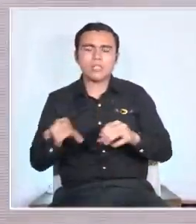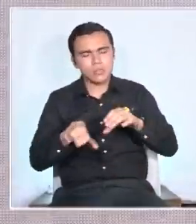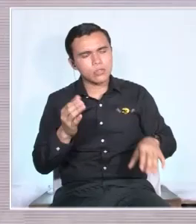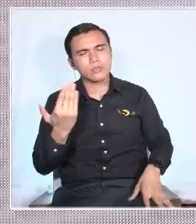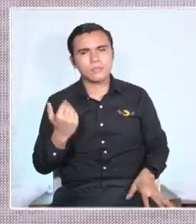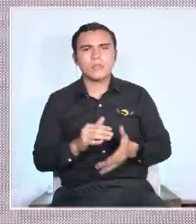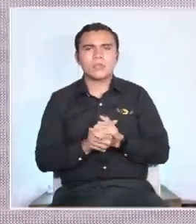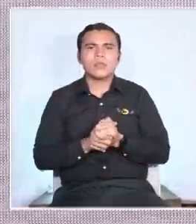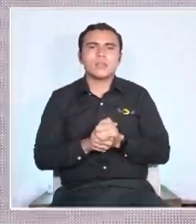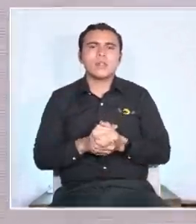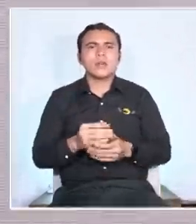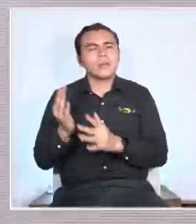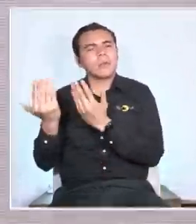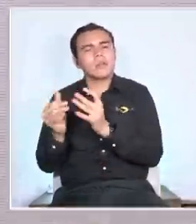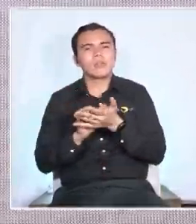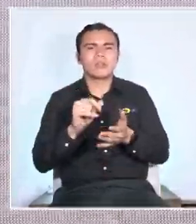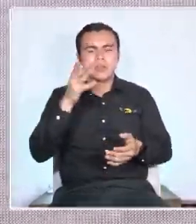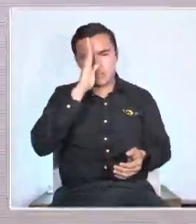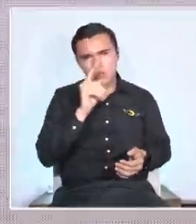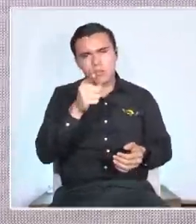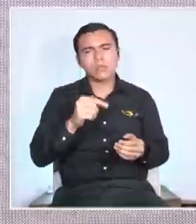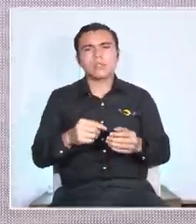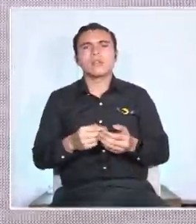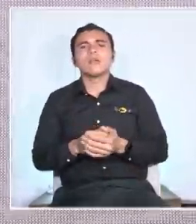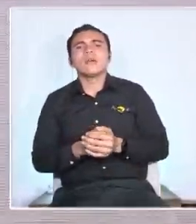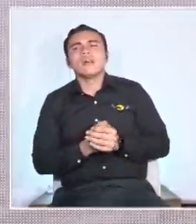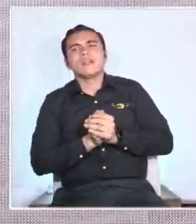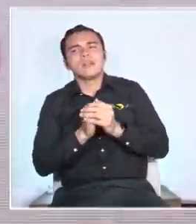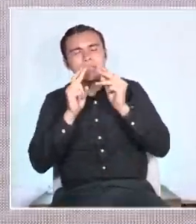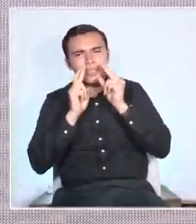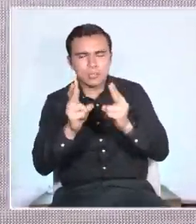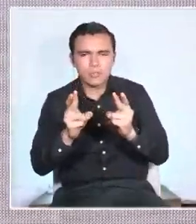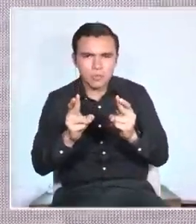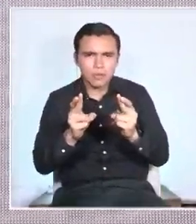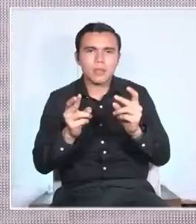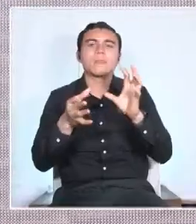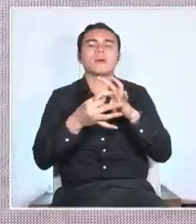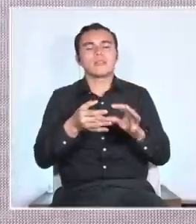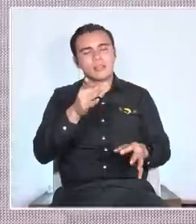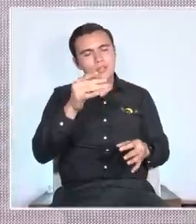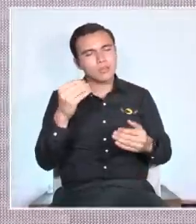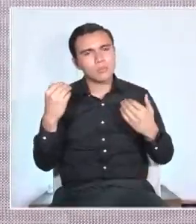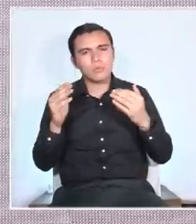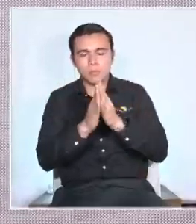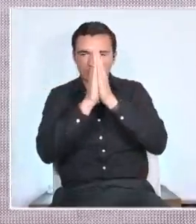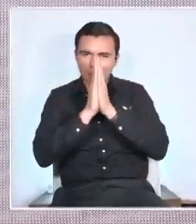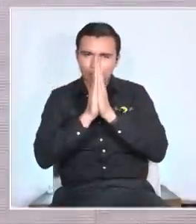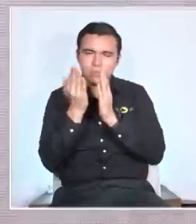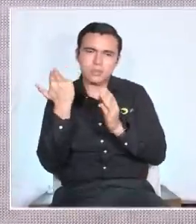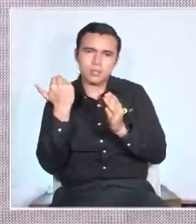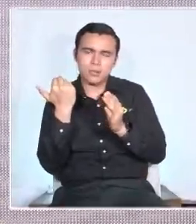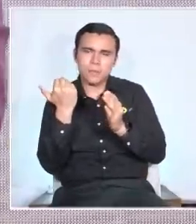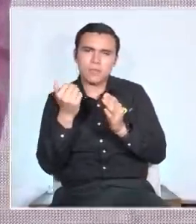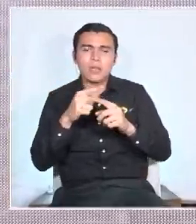esperando que Dios te resuelva, te traiga la respuesta de algo que tú estás pidiendo,